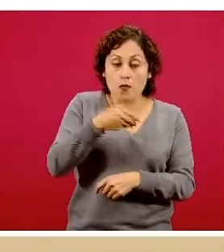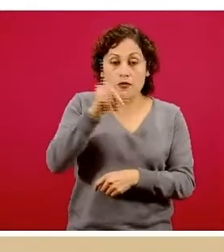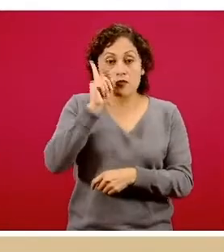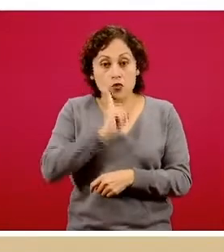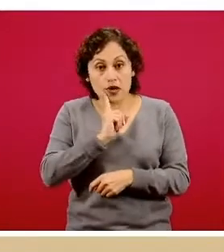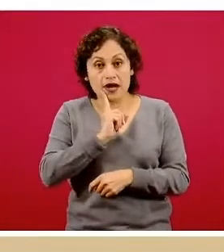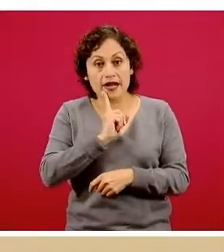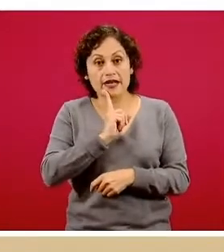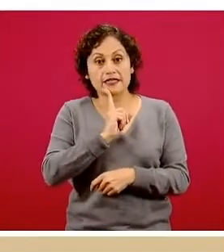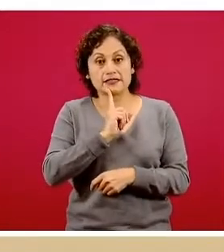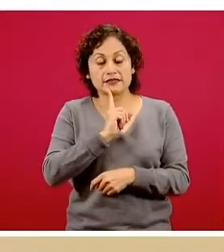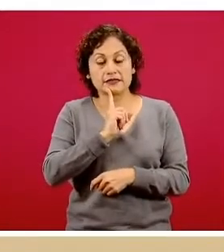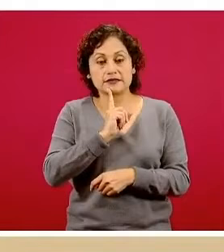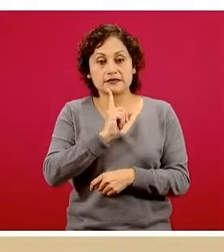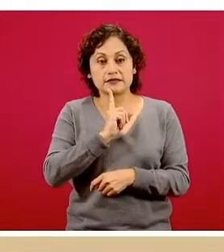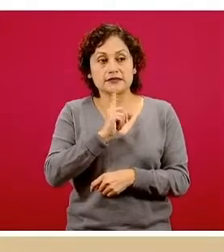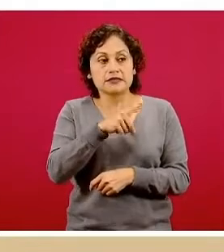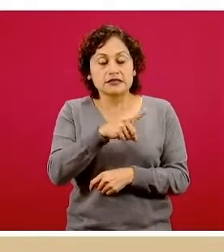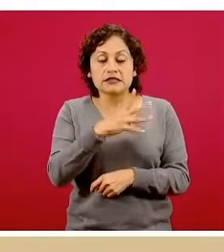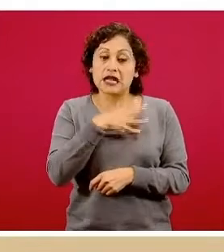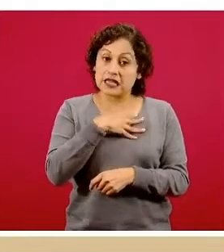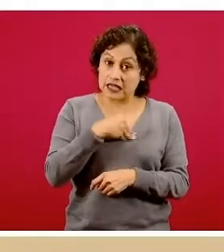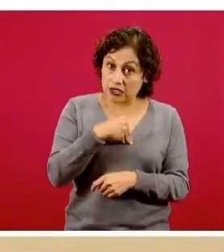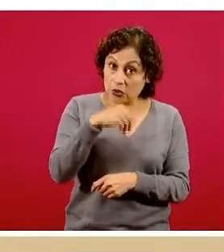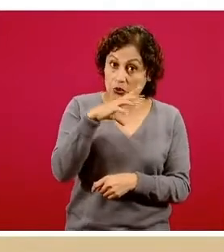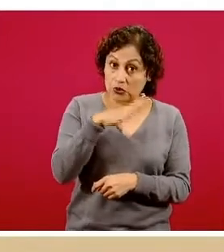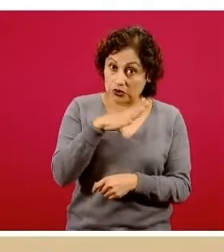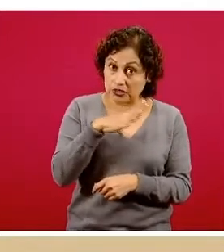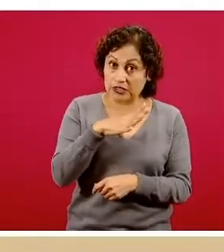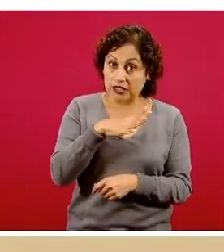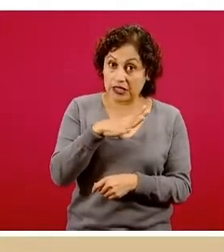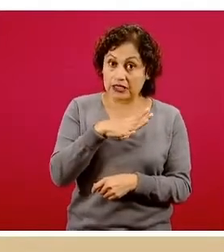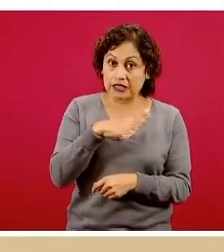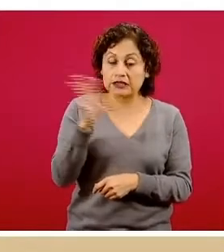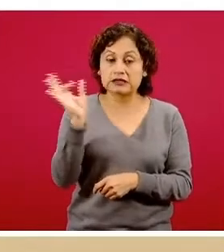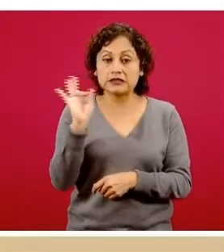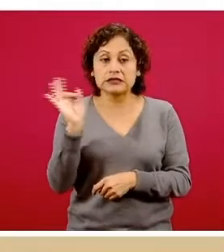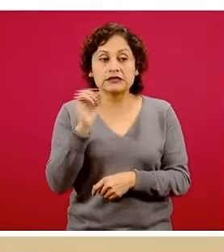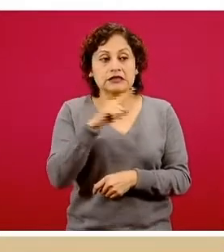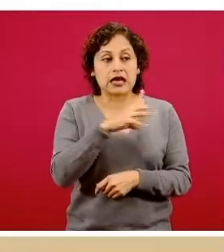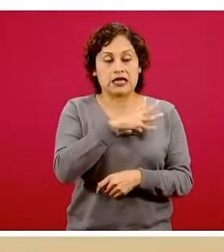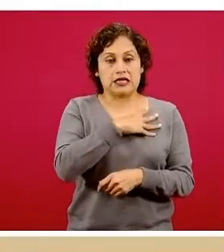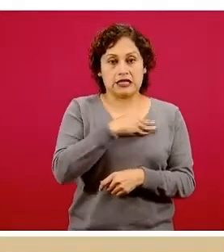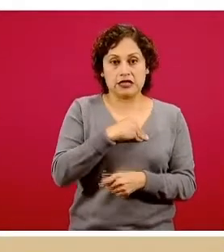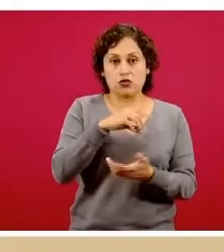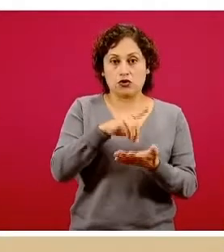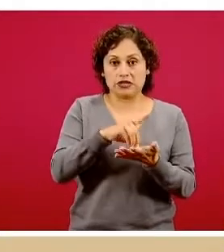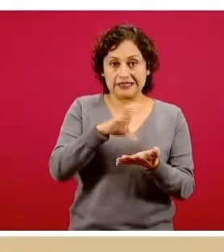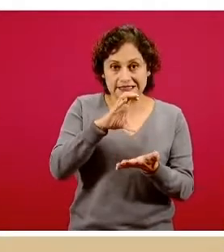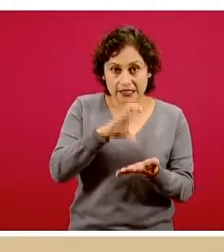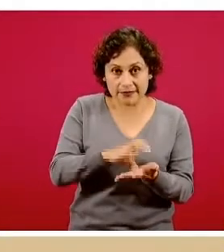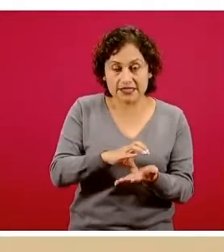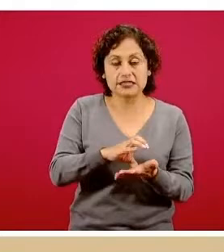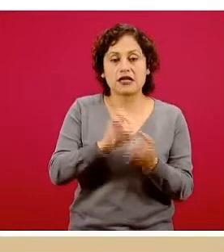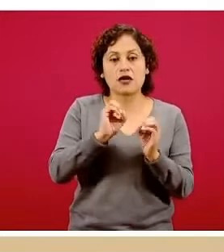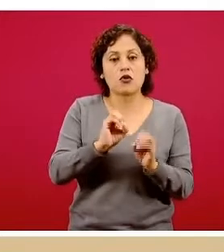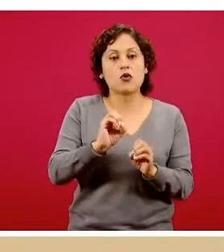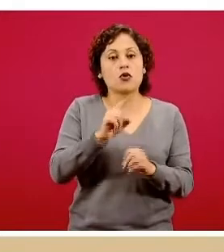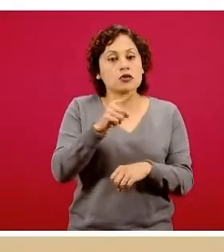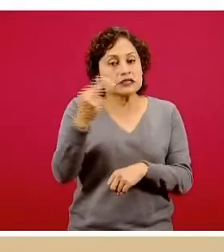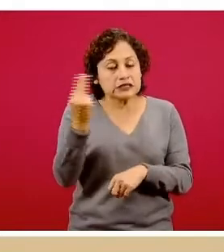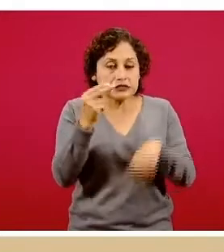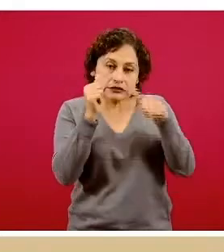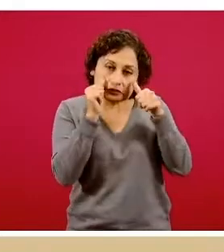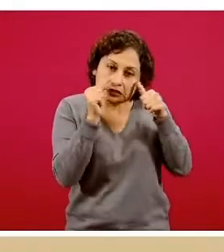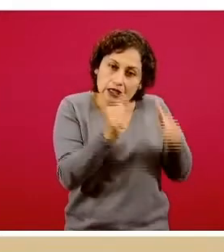mujeres que viven, que tienen hijos o hijas que pueden vivir con alguna discapacidad y que dependen de estar al 100% de su